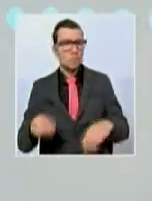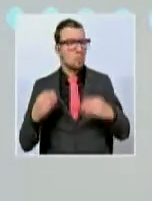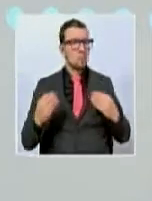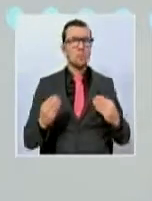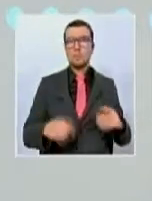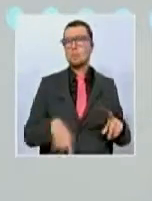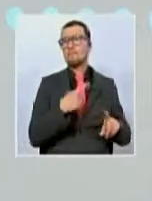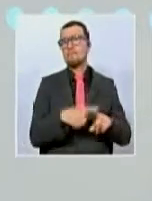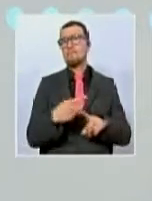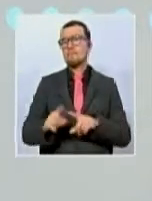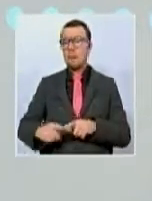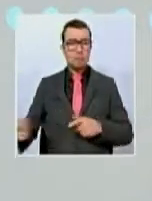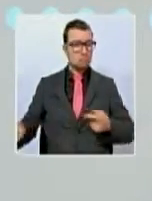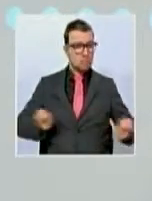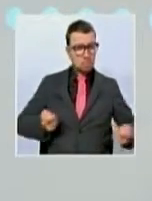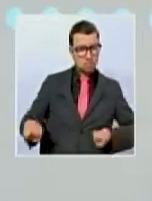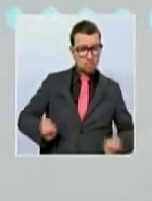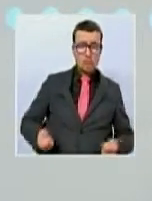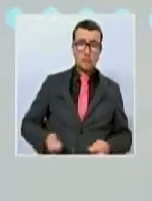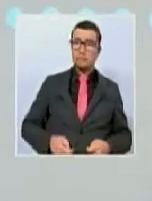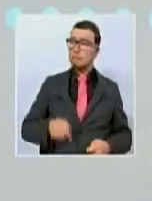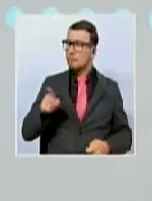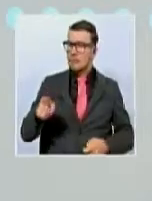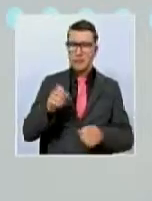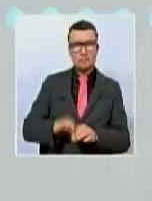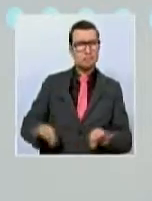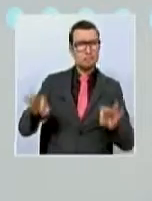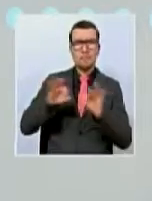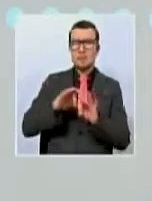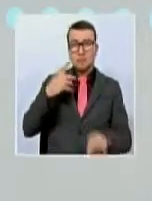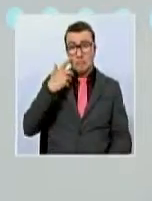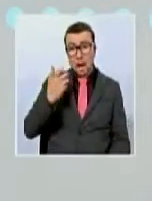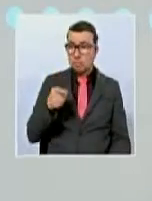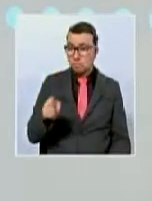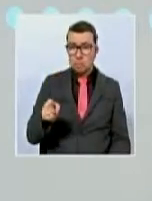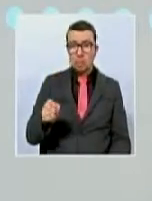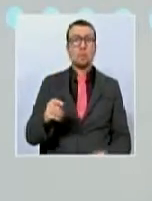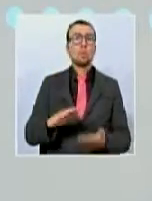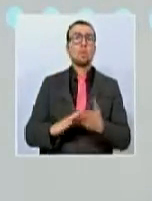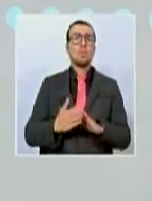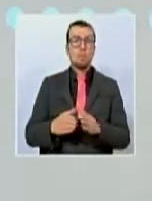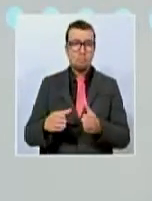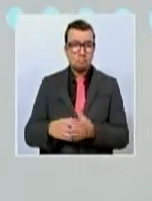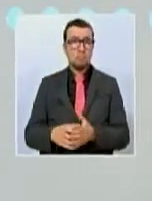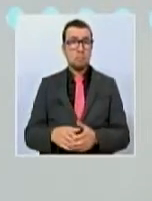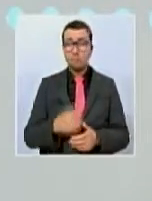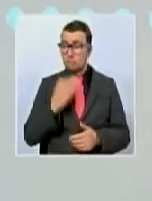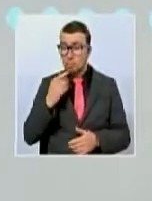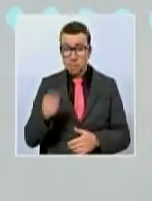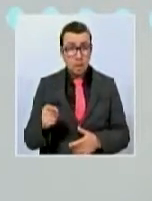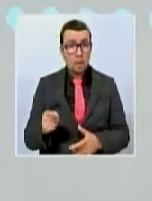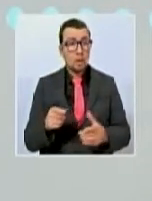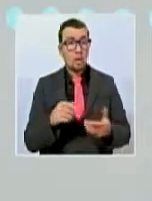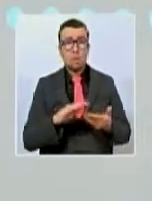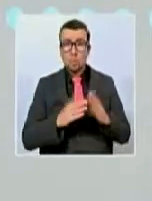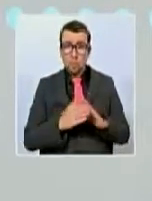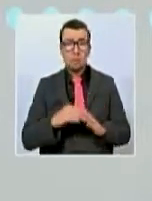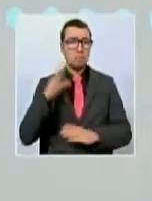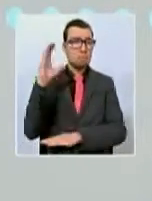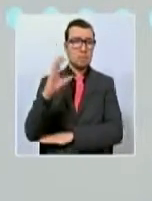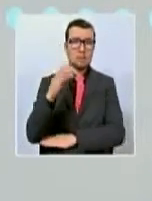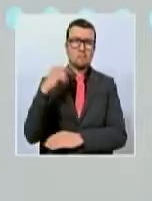de muchos elementos. Uno de los elementos más importantes son las comunidades, ¿cierto? En las etnias colombianas tenemos mucho